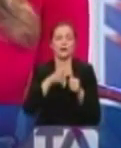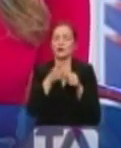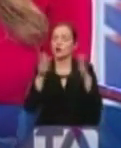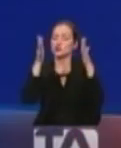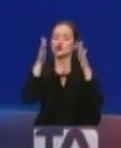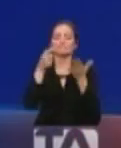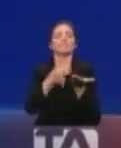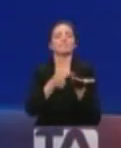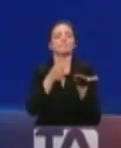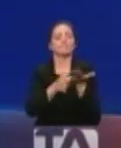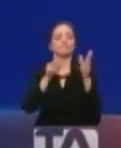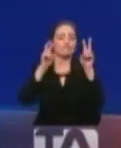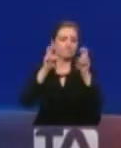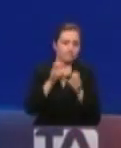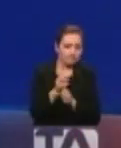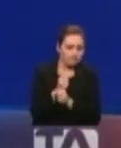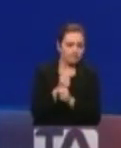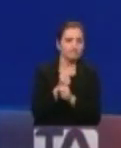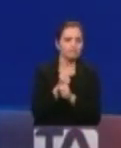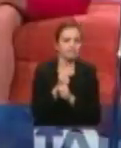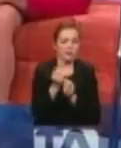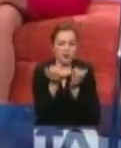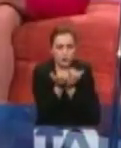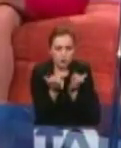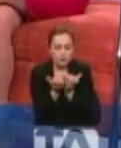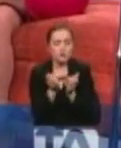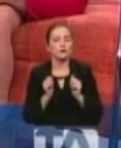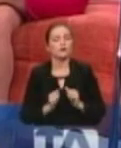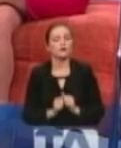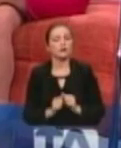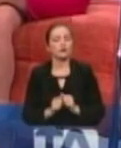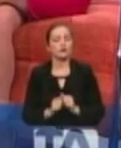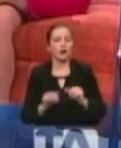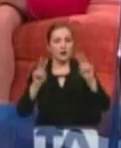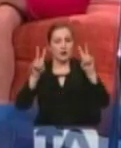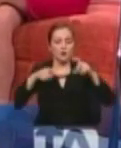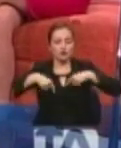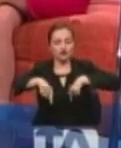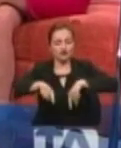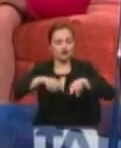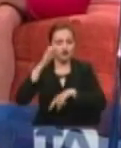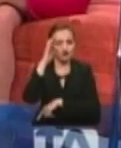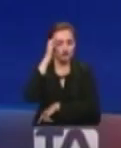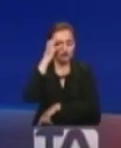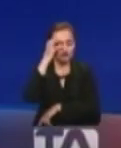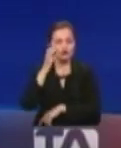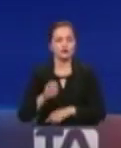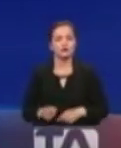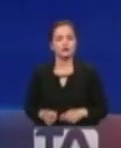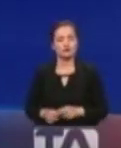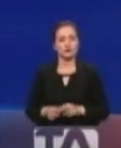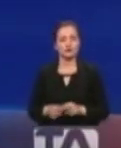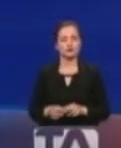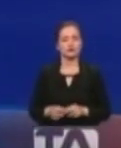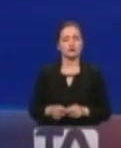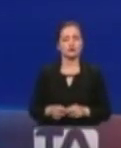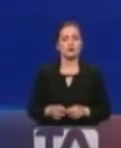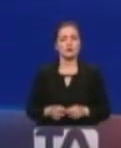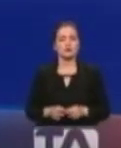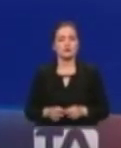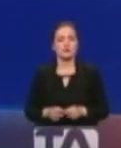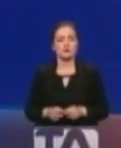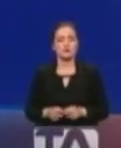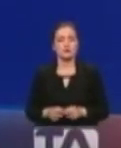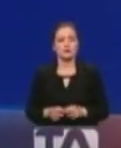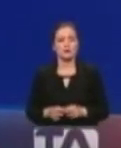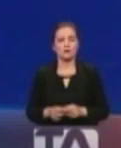priorizar? Tenemos el tema de seguridad, tenemos el tema de recolección de basura, el tema de movilidad también nos preocupa. Bueno, sí. ¿Qué es lo que va a pasar al